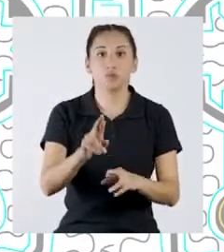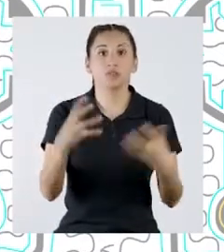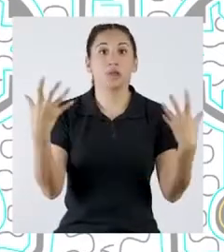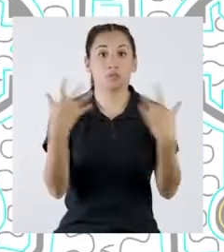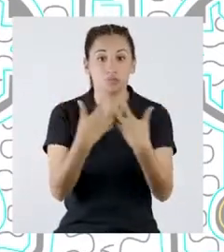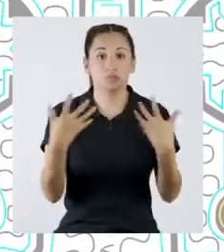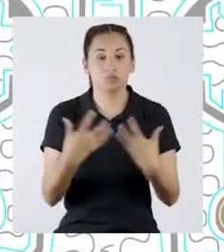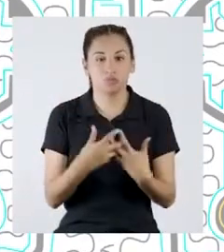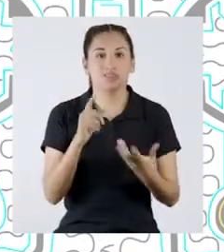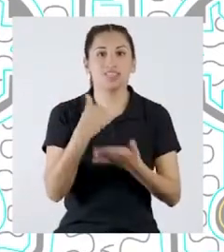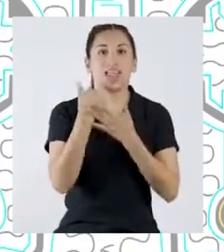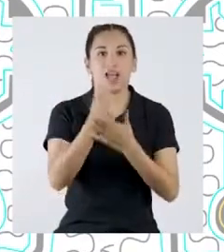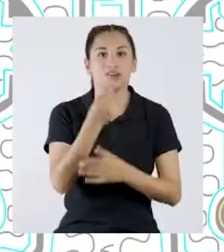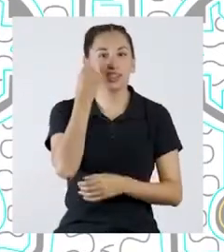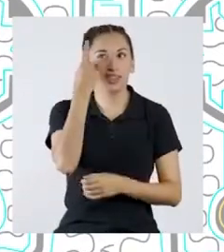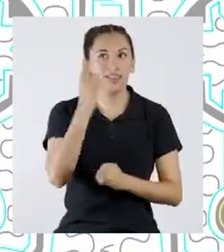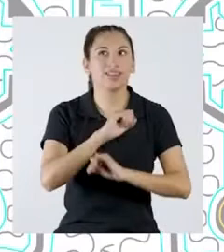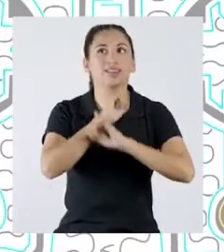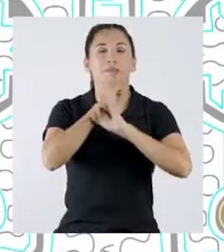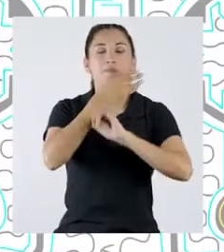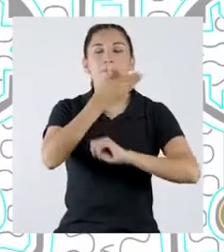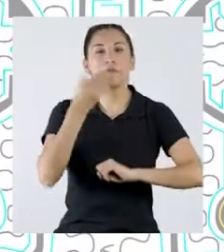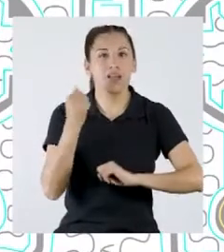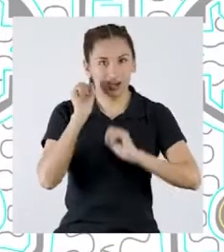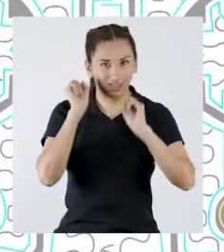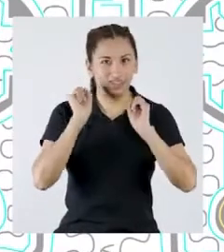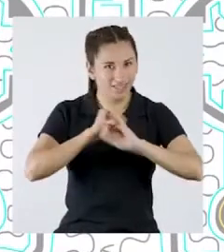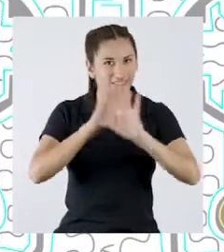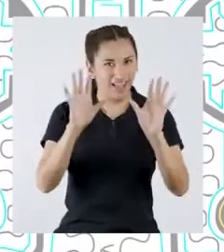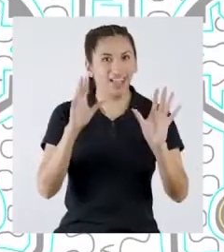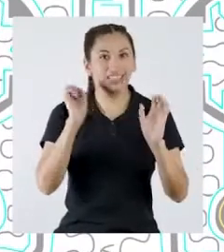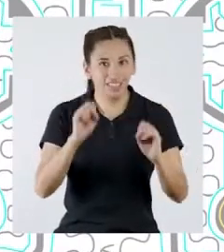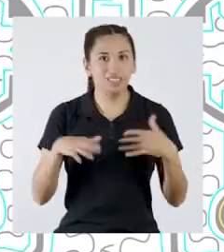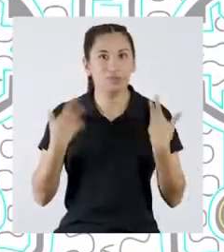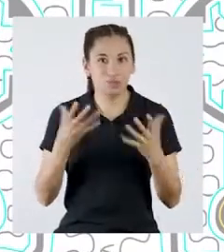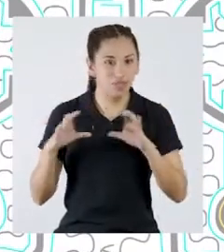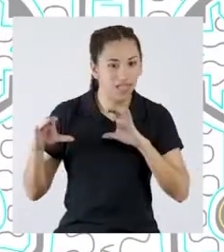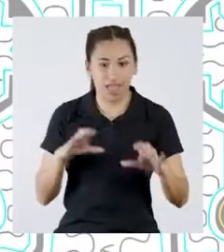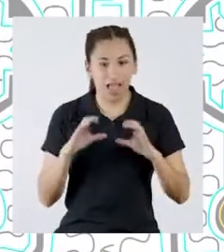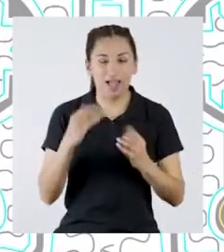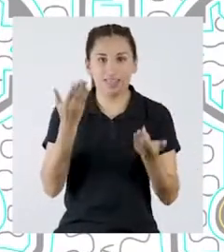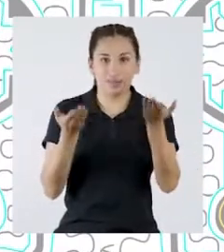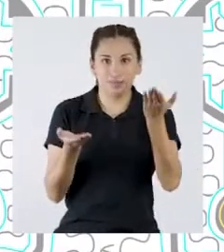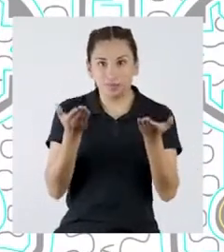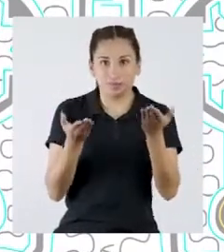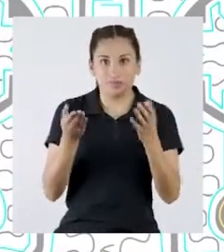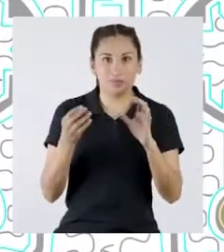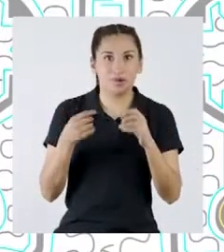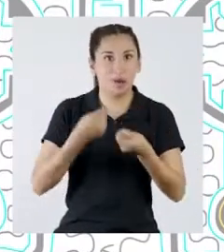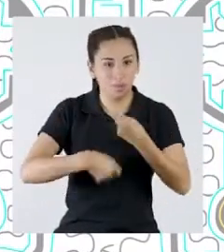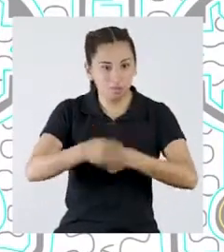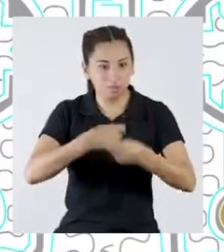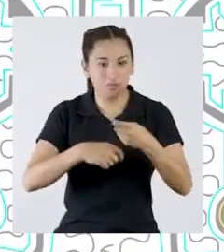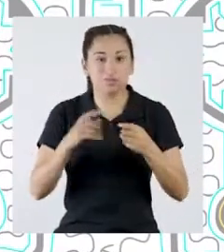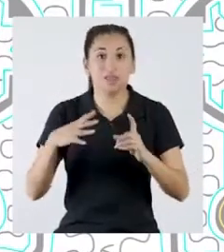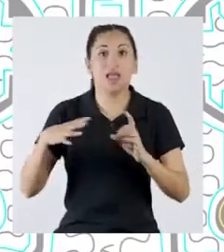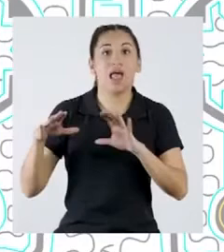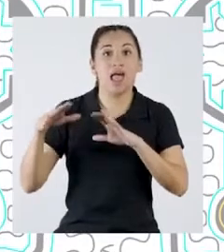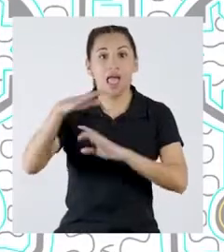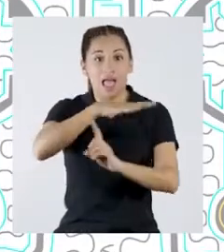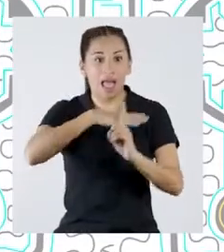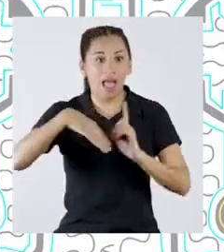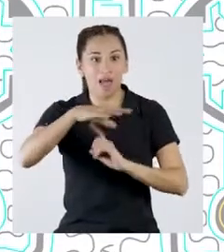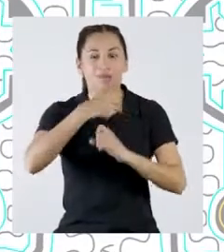respuestas acertadas nos ayudan a comprender mejor que sí podemos desarrollar actividades productivas equilibradas con nuestro ambiente para llegar